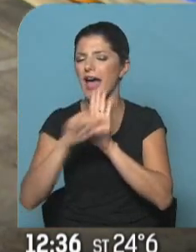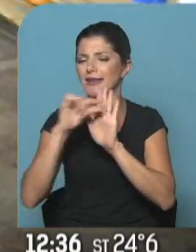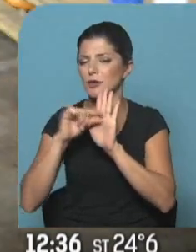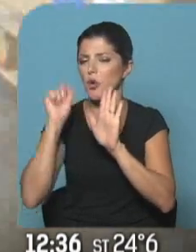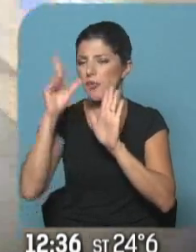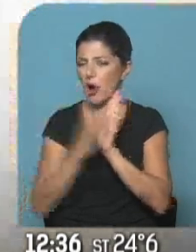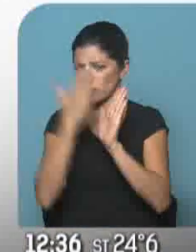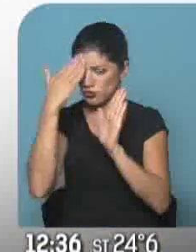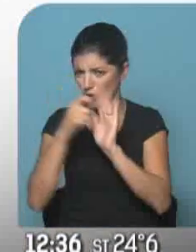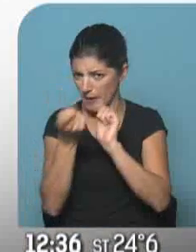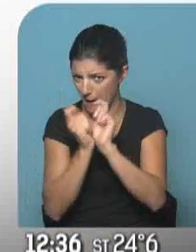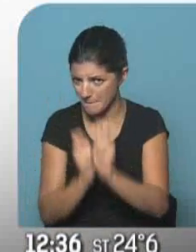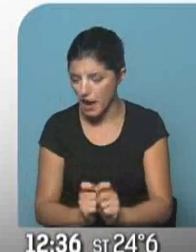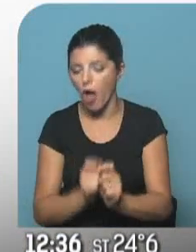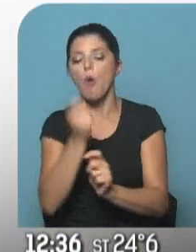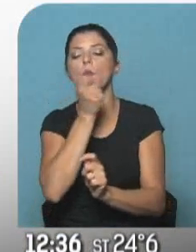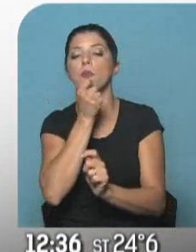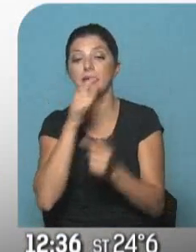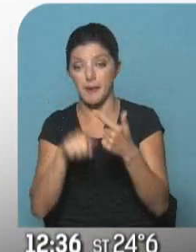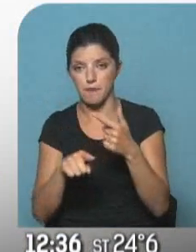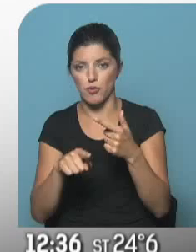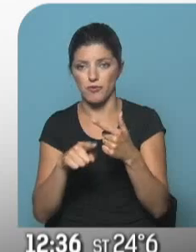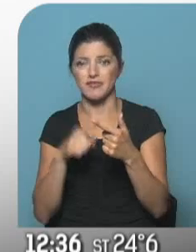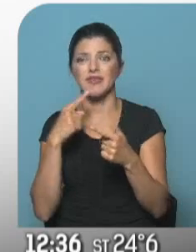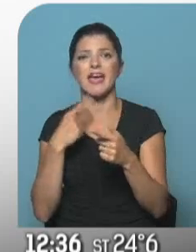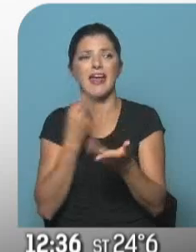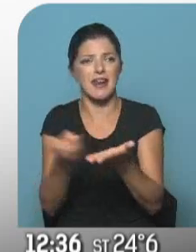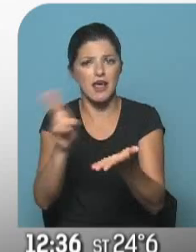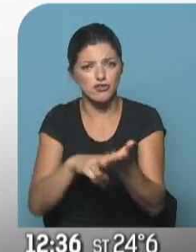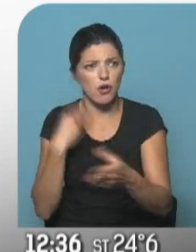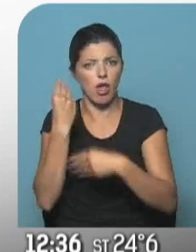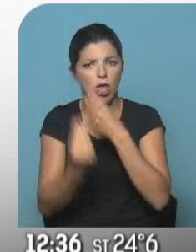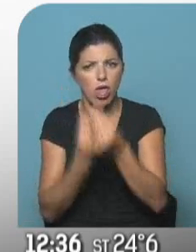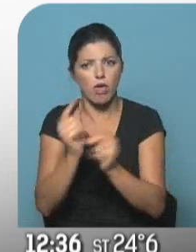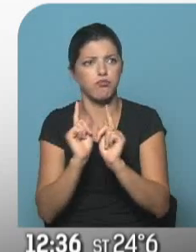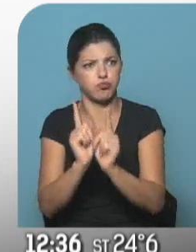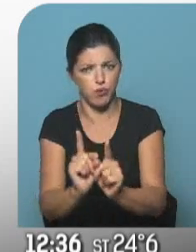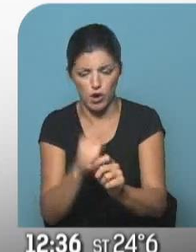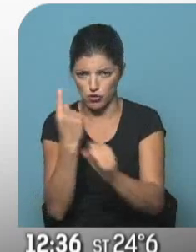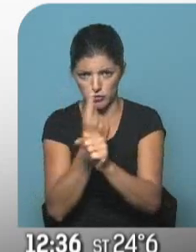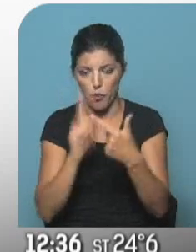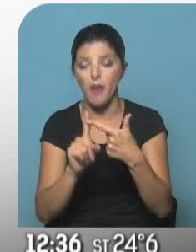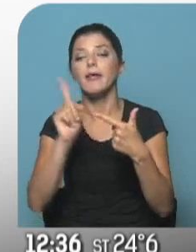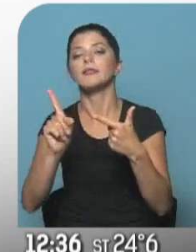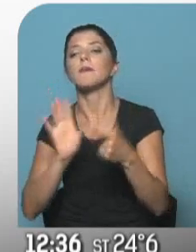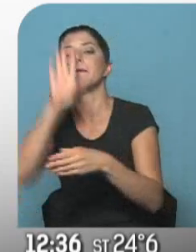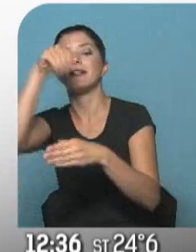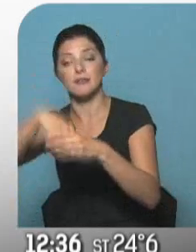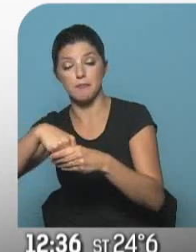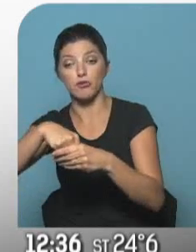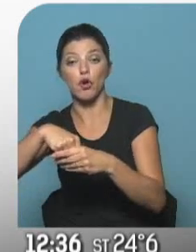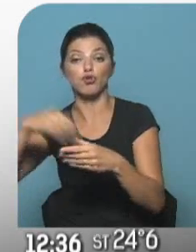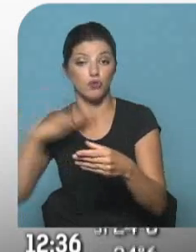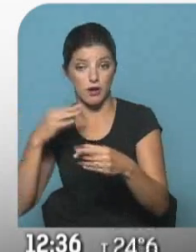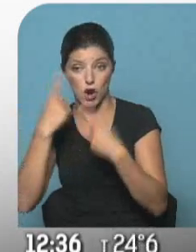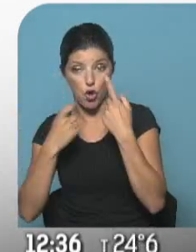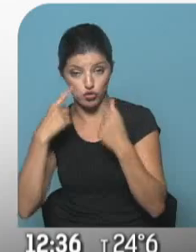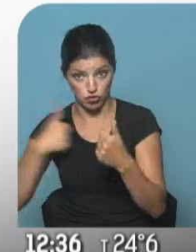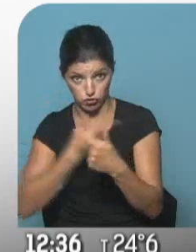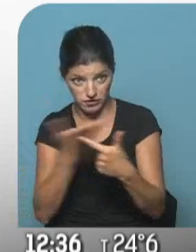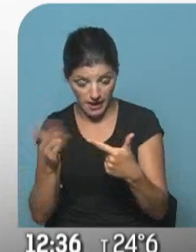Constitución, entre ellos la reelección indefinida y la reestructuración del Consejo de Participación Ciudadana y Control Social,